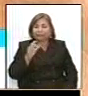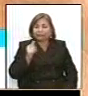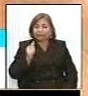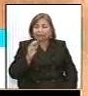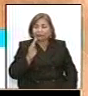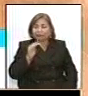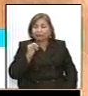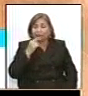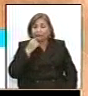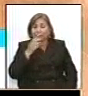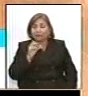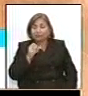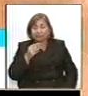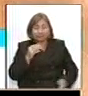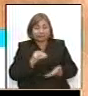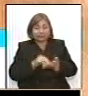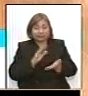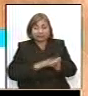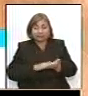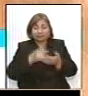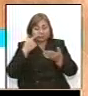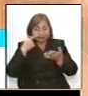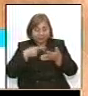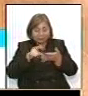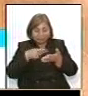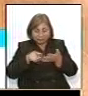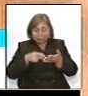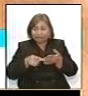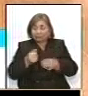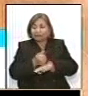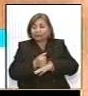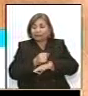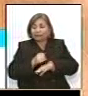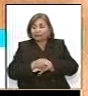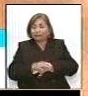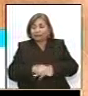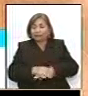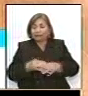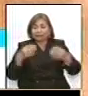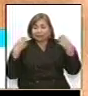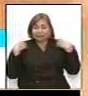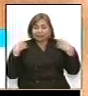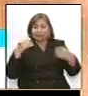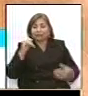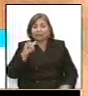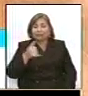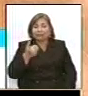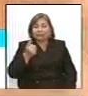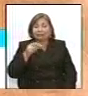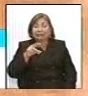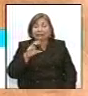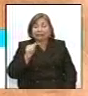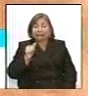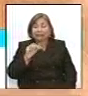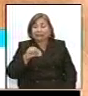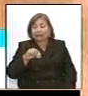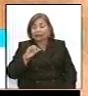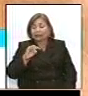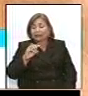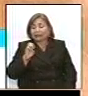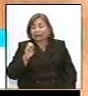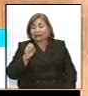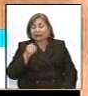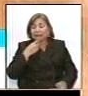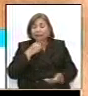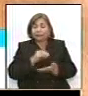Cárdenas. Y esta elaboración contaba con la supervisión y visto bueno del asesor principal del despacho, el doctor Gianmarco Antonio Quesada Castro. Es decir, los informes